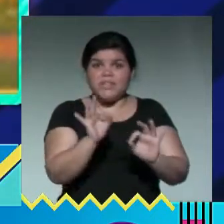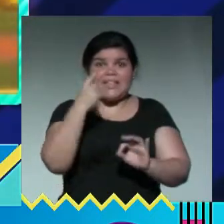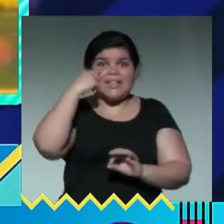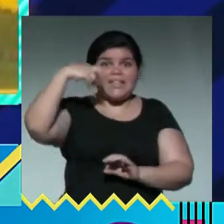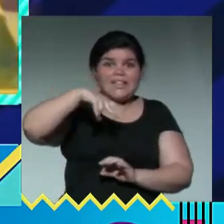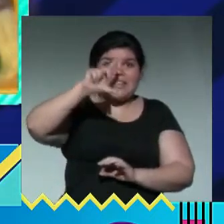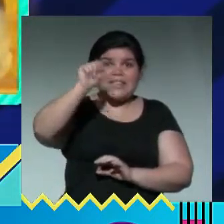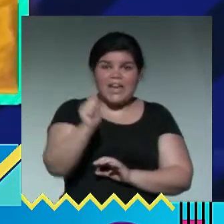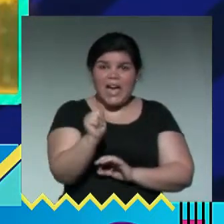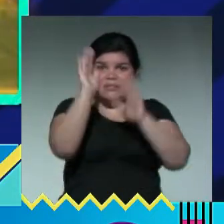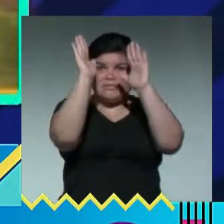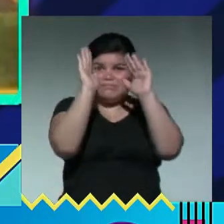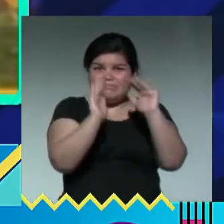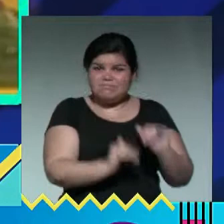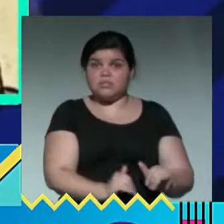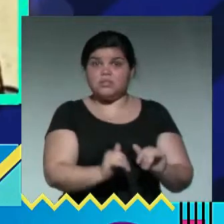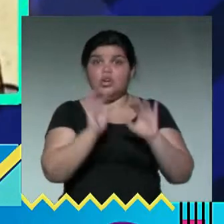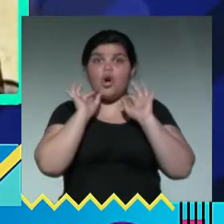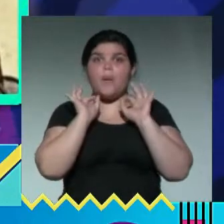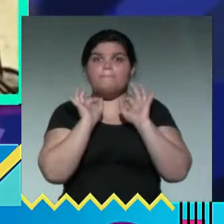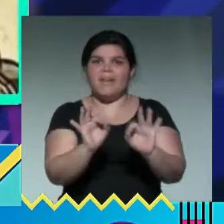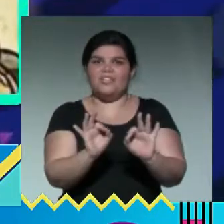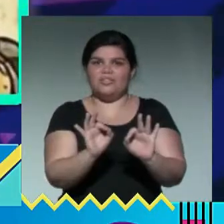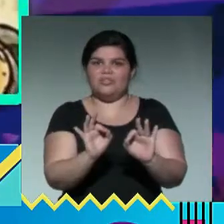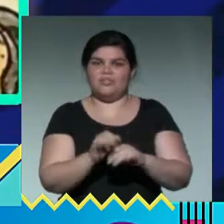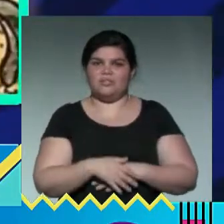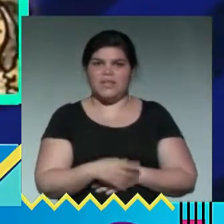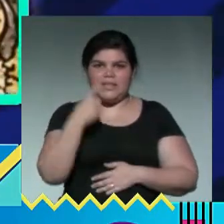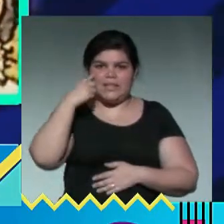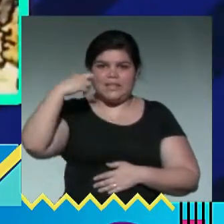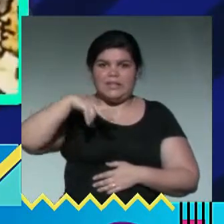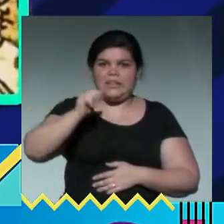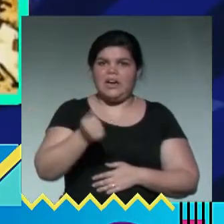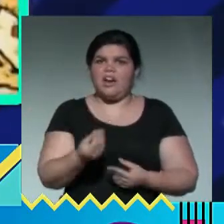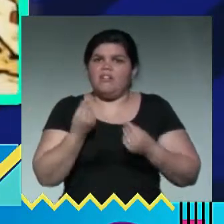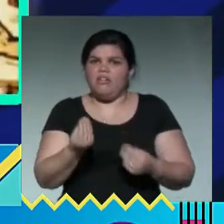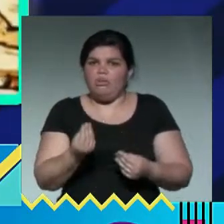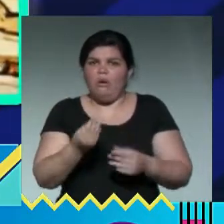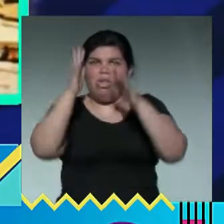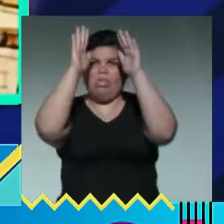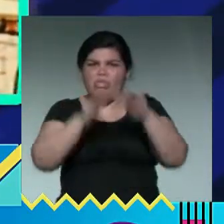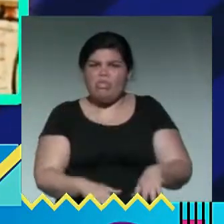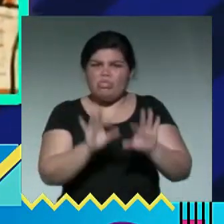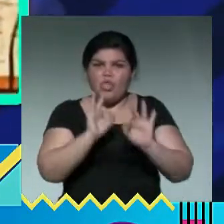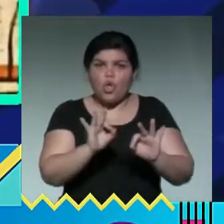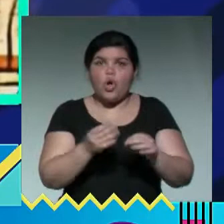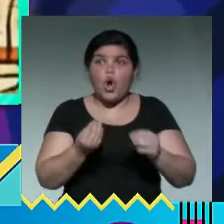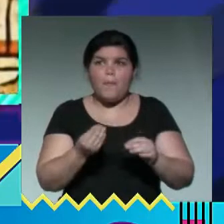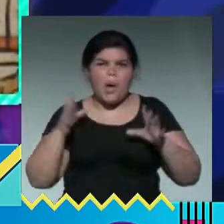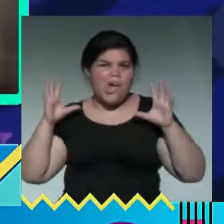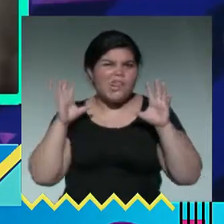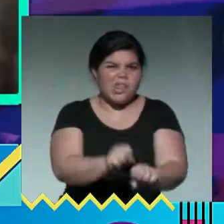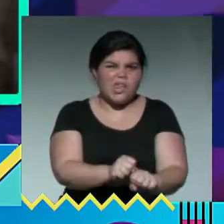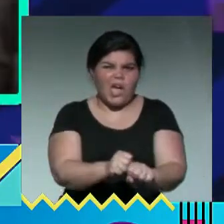al sur, la organización era perfecta. Entonces, ¿cómo hizo? Tuvo que sojuzgar a todos esos pueblos. ¿Lo hizo de buen modo? ¿Un